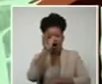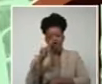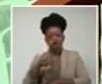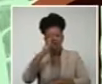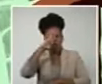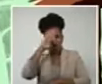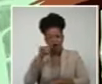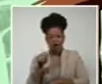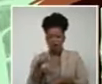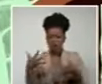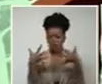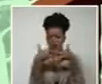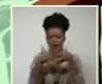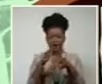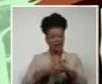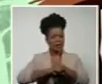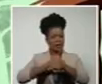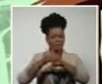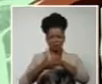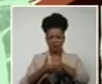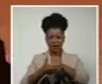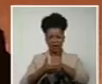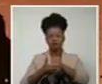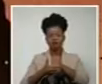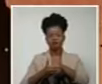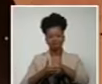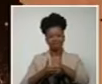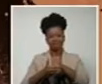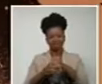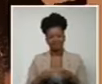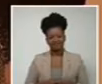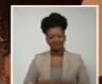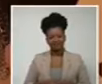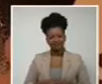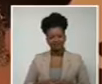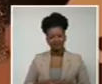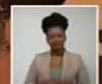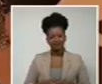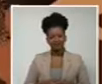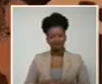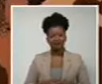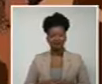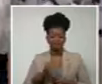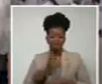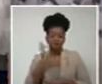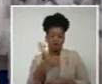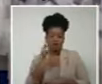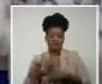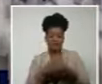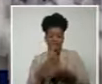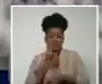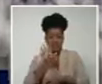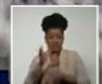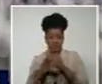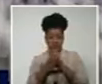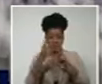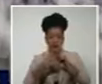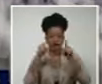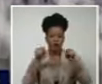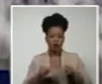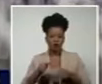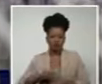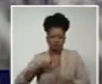igual de apetecible y atravesado en la garganta de los depredadores. Por la celebración de tantos pueblos africanos hoy y los días que siguen